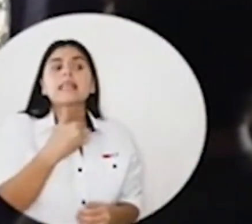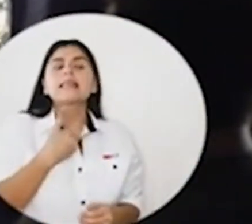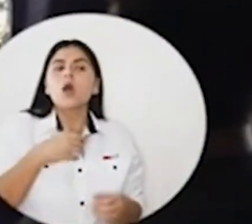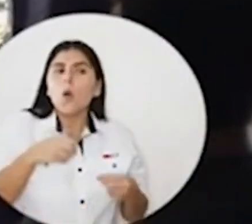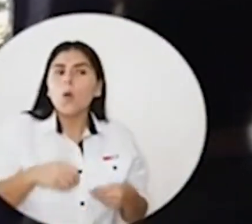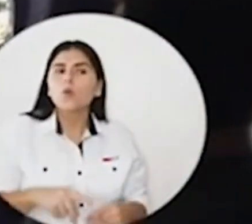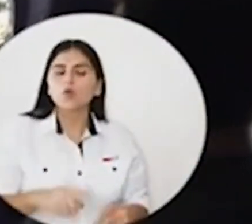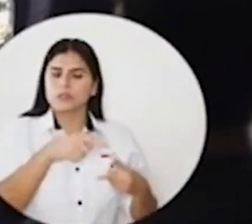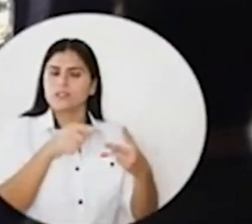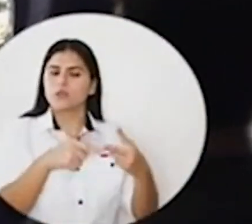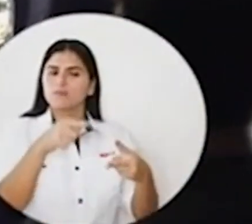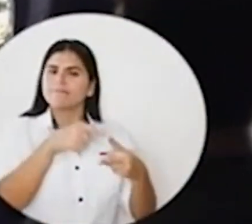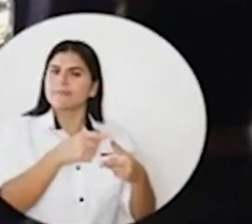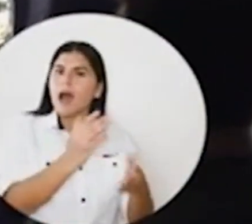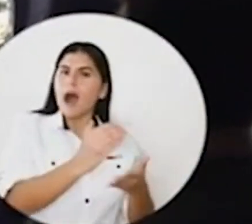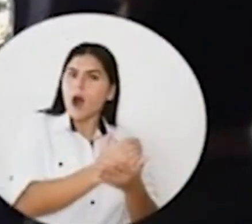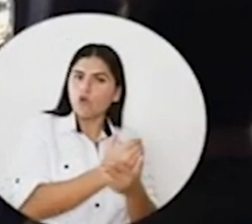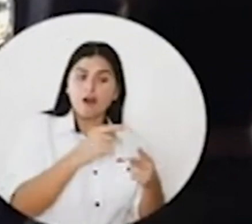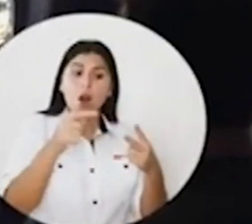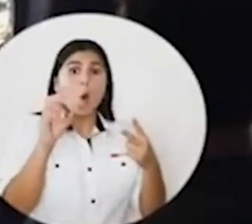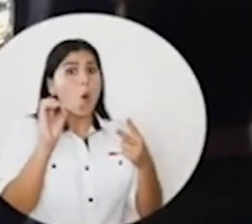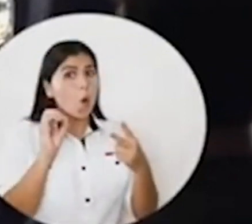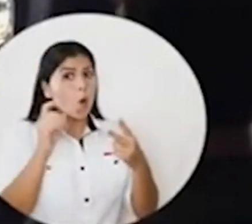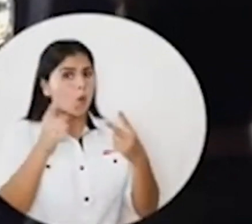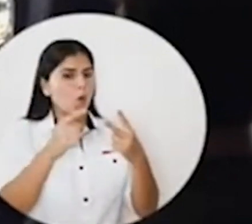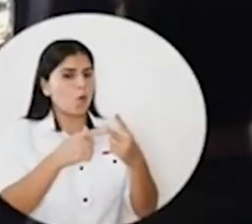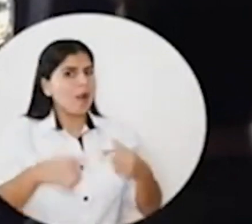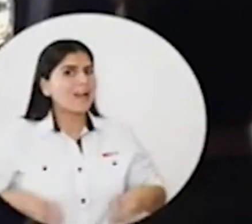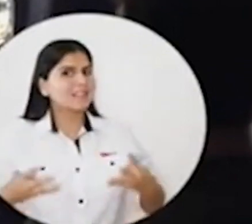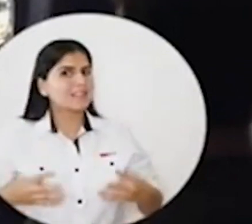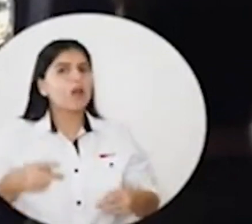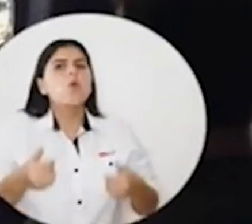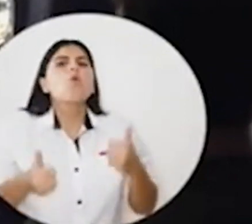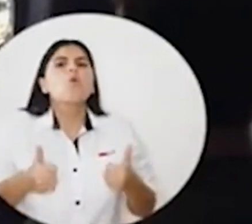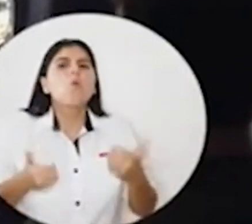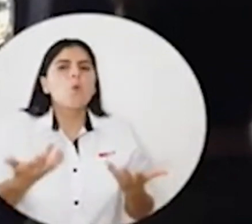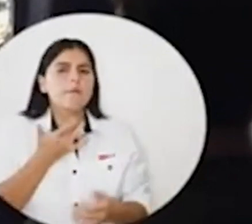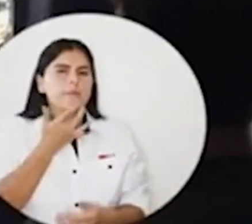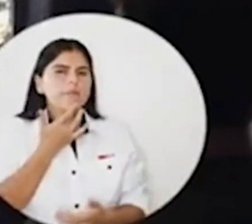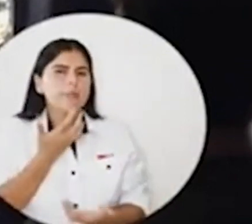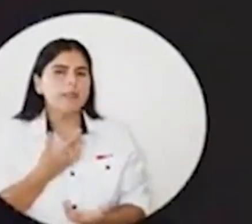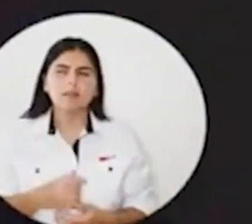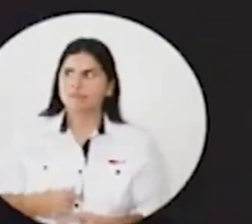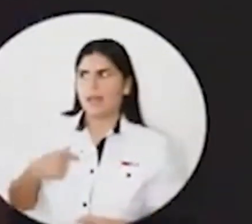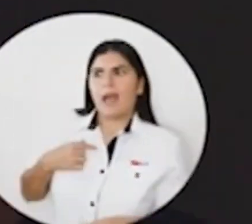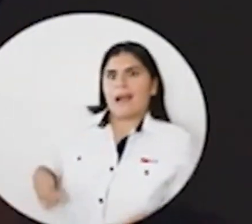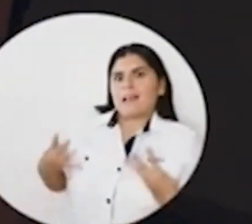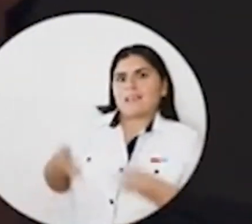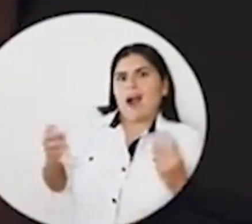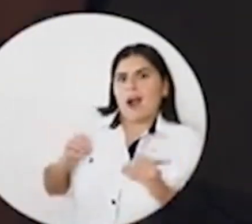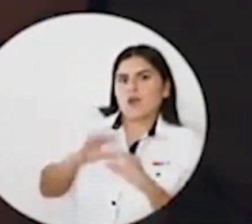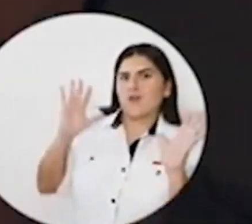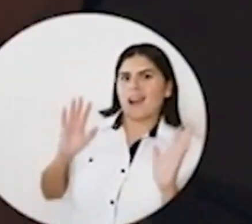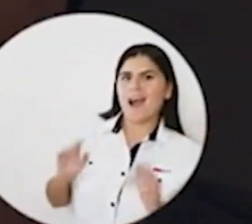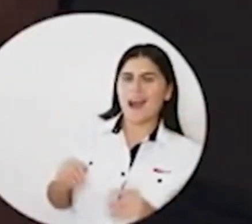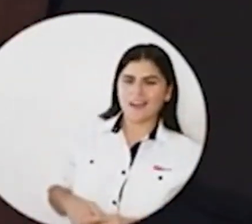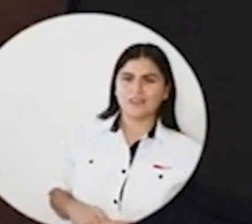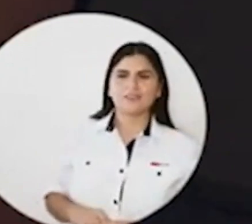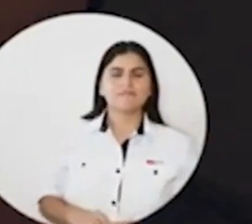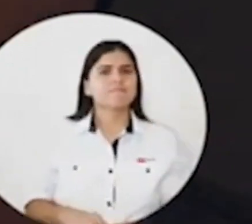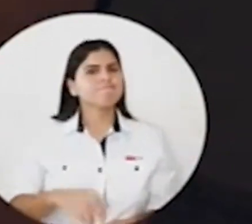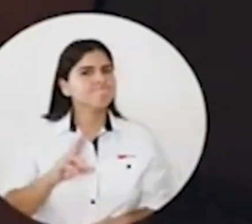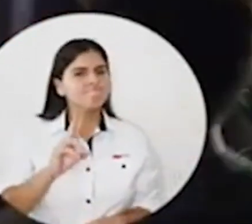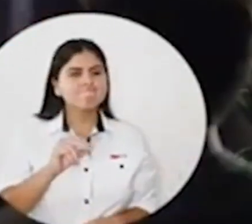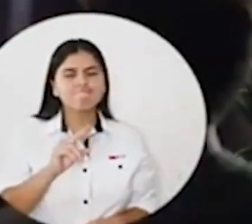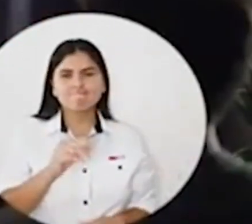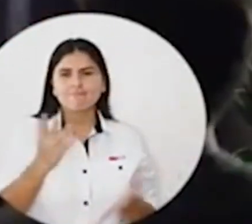Si usted tiene la oportunidad de ahorrar parte de su aguinaldo o gastarlo, ¿qué prefiere? ¿A gastarlo? Sí, para